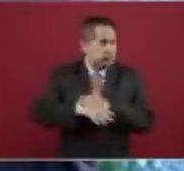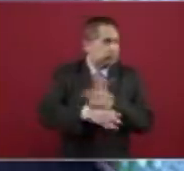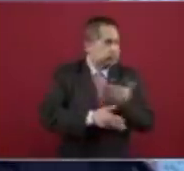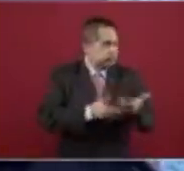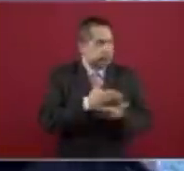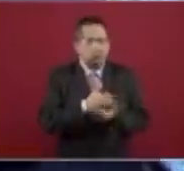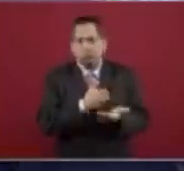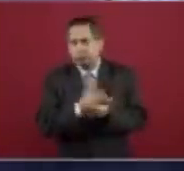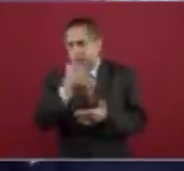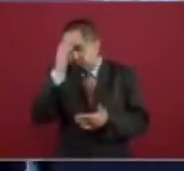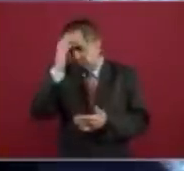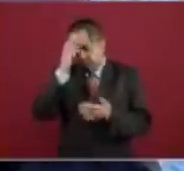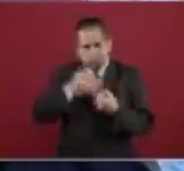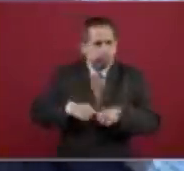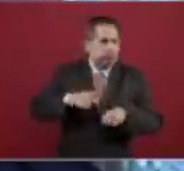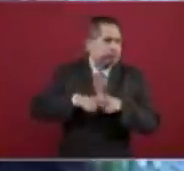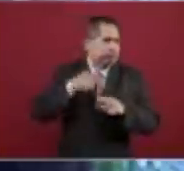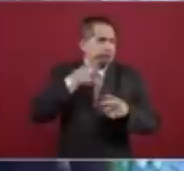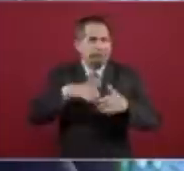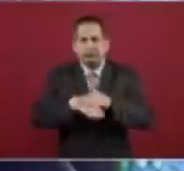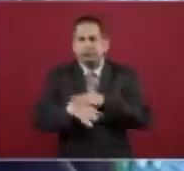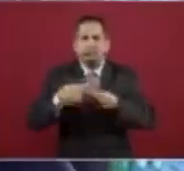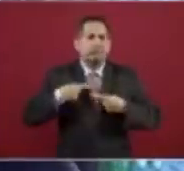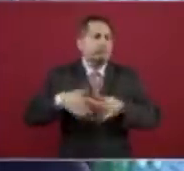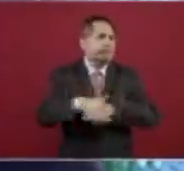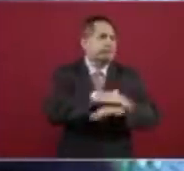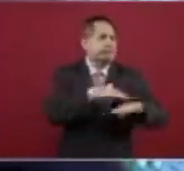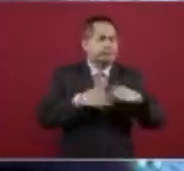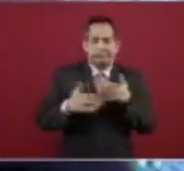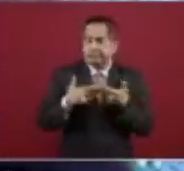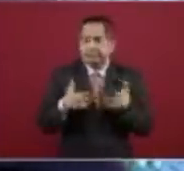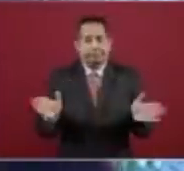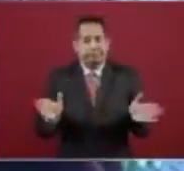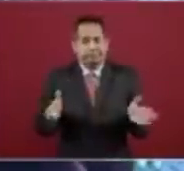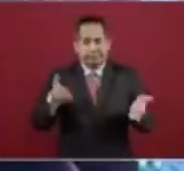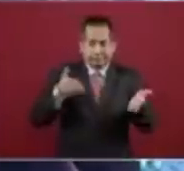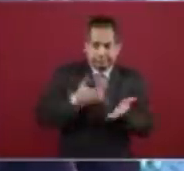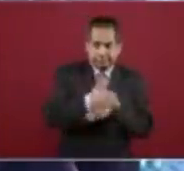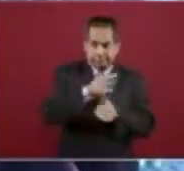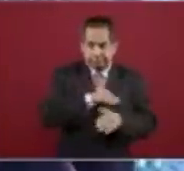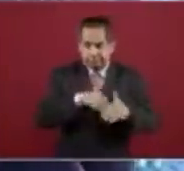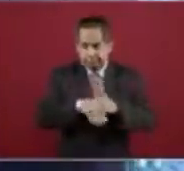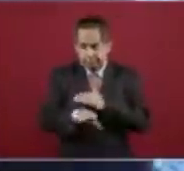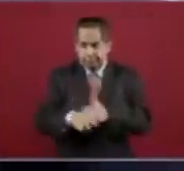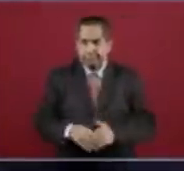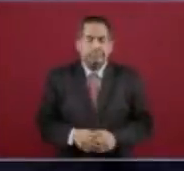social a los mexicanos de este nuevo México.